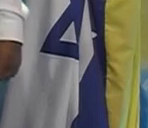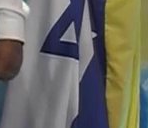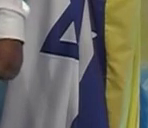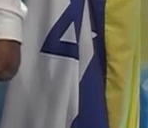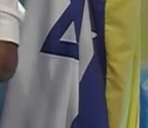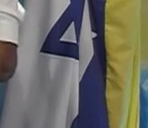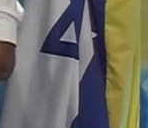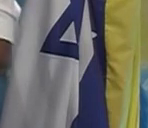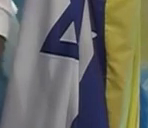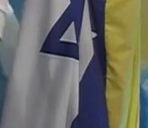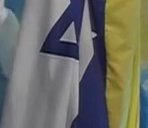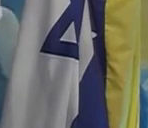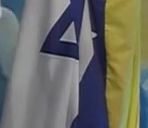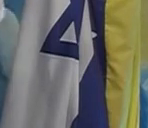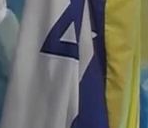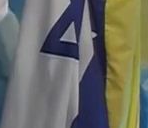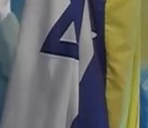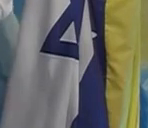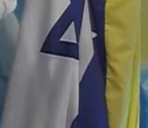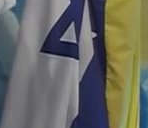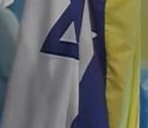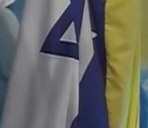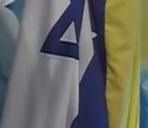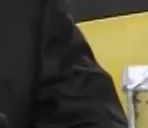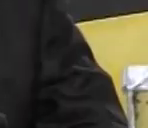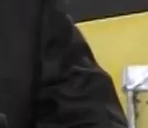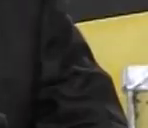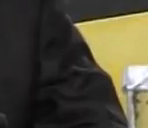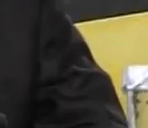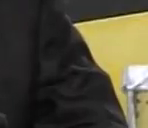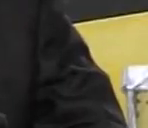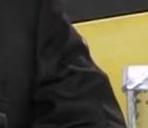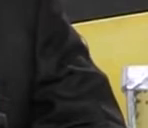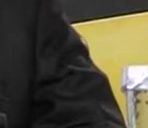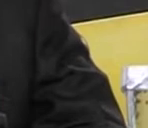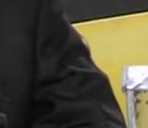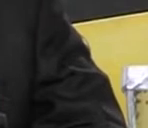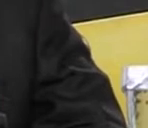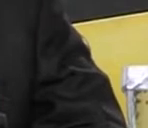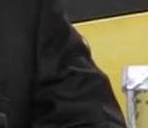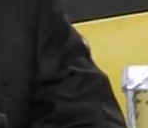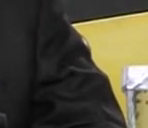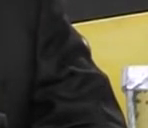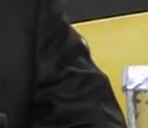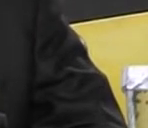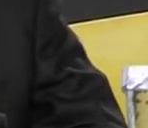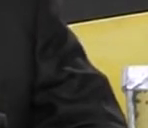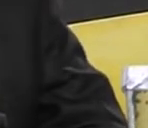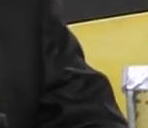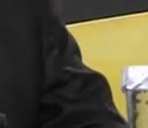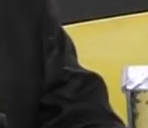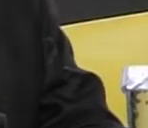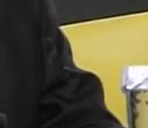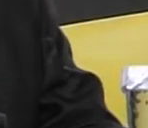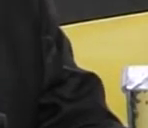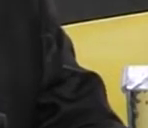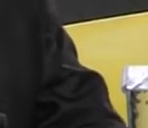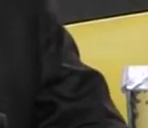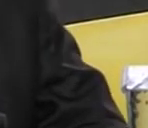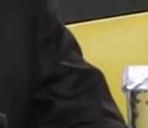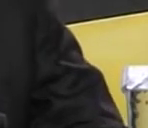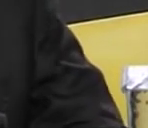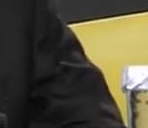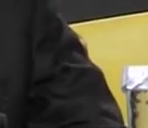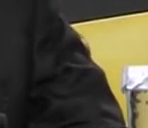Vamos, abra su Biblia. Vamos a tener la lectura en Efesios capítulo 4, desde el versículo 23 al versículo 28.